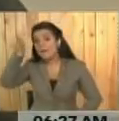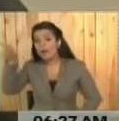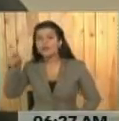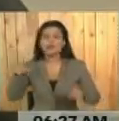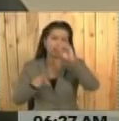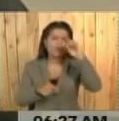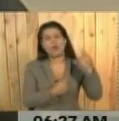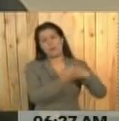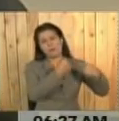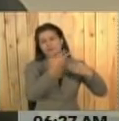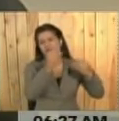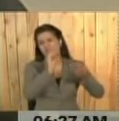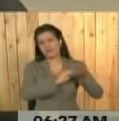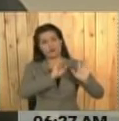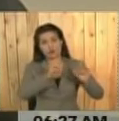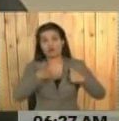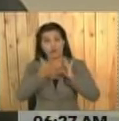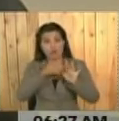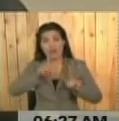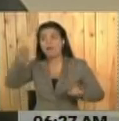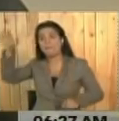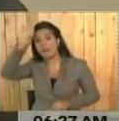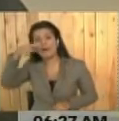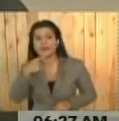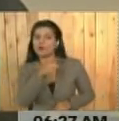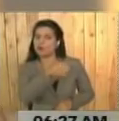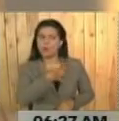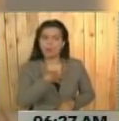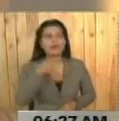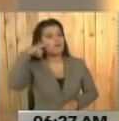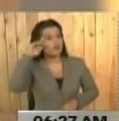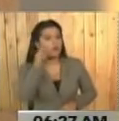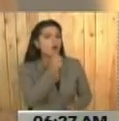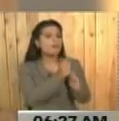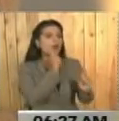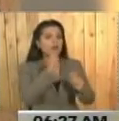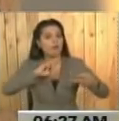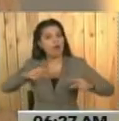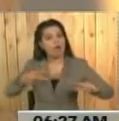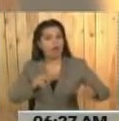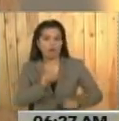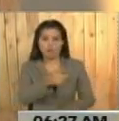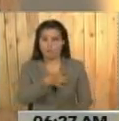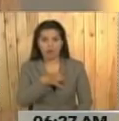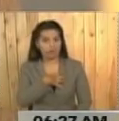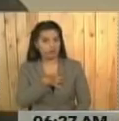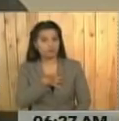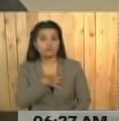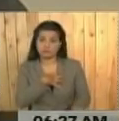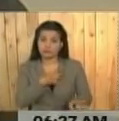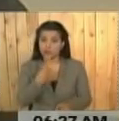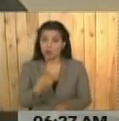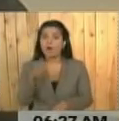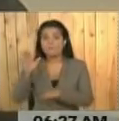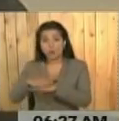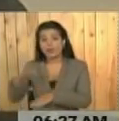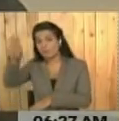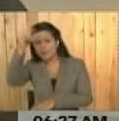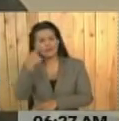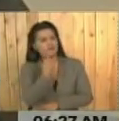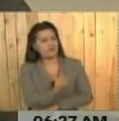años este durante años no no el propio papa cuando ve cómo utilizan los medios de comunicación para hacerle daño